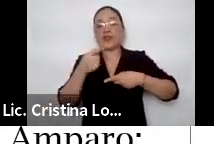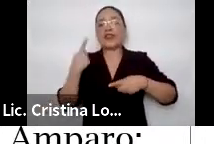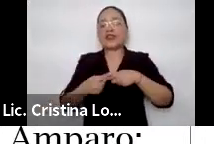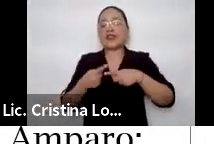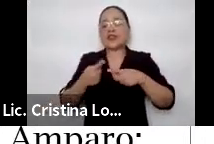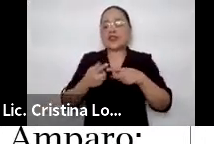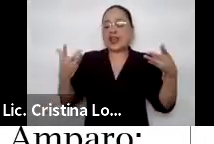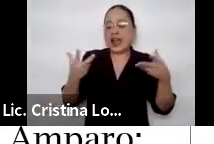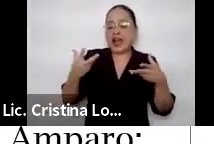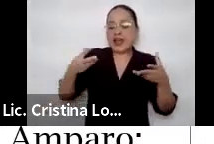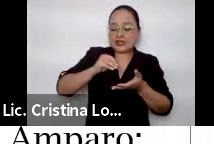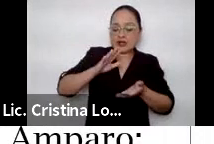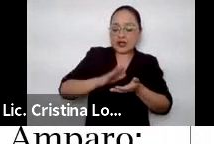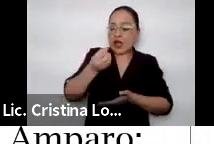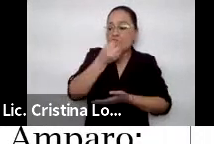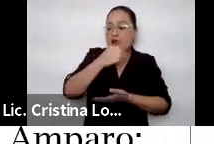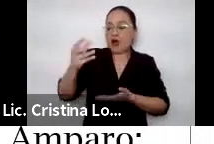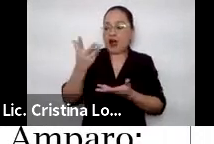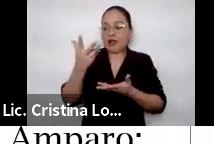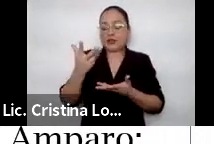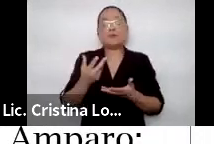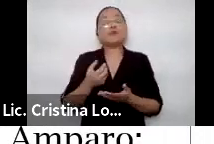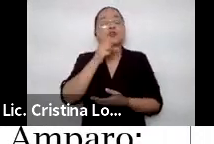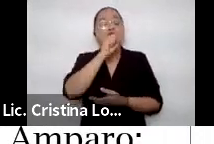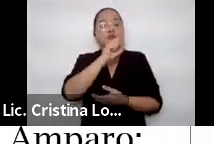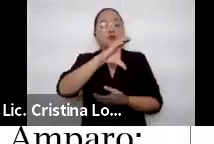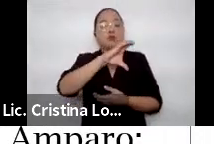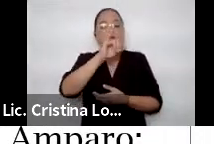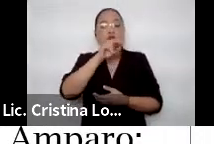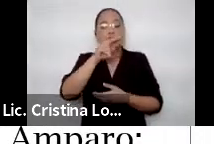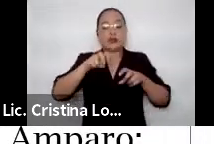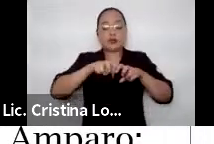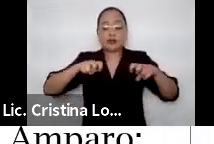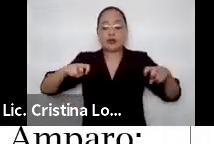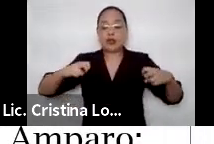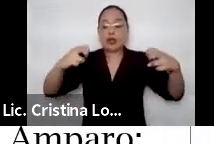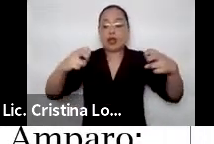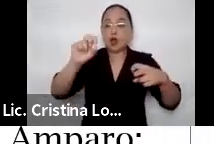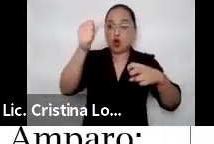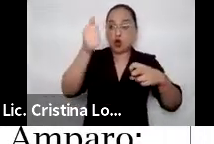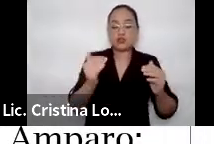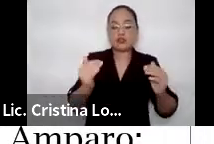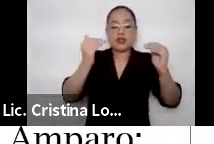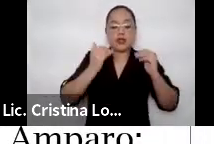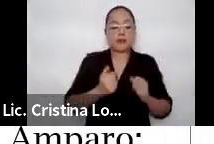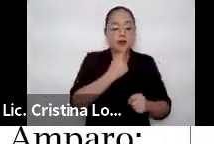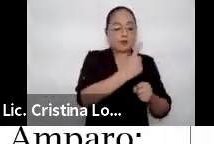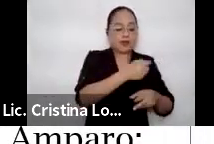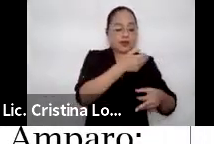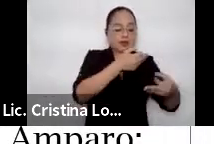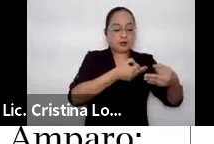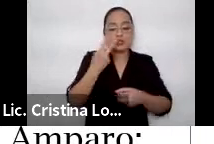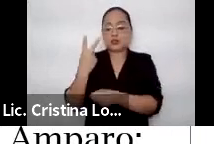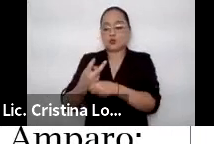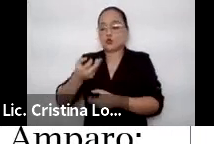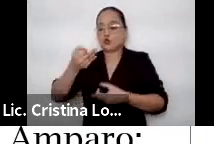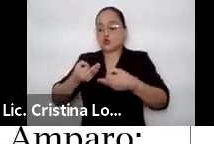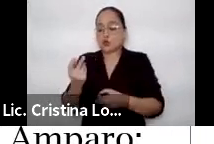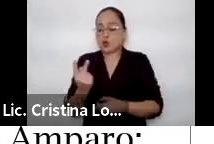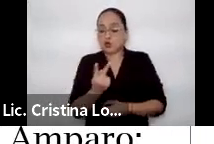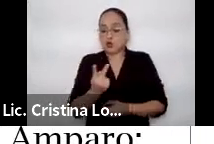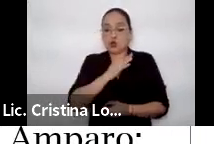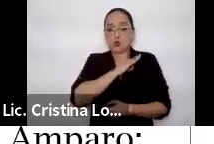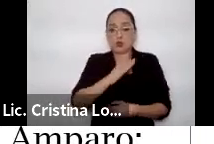este sistema son el Pleno y las salas de la Suprema Corte, así y en este caso no